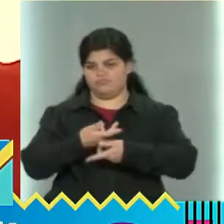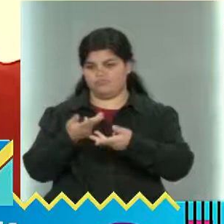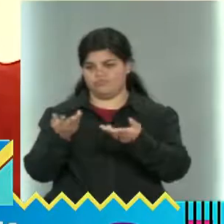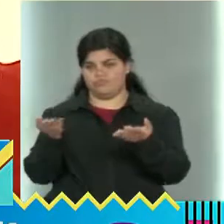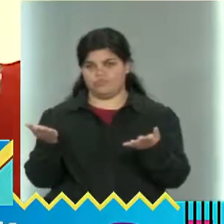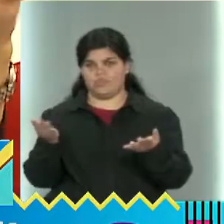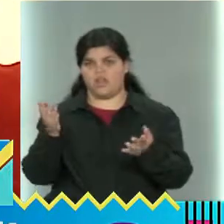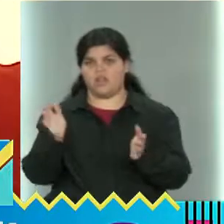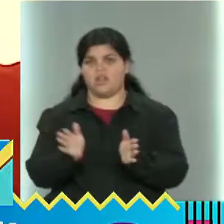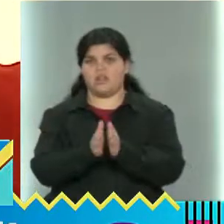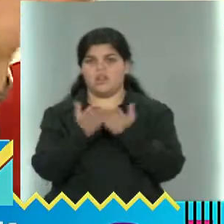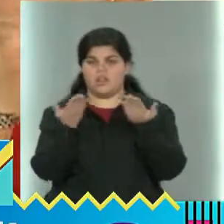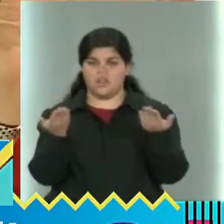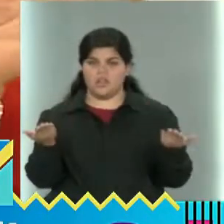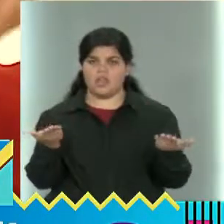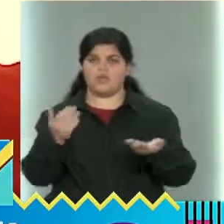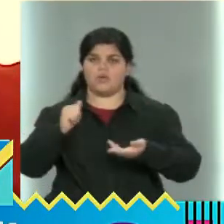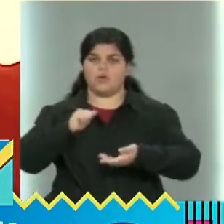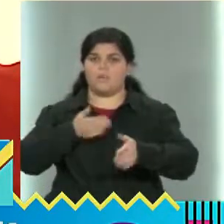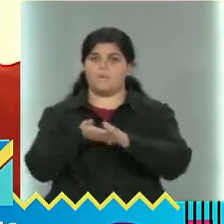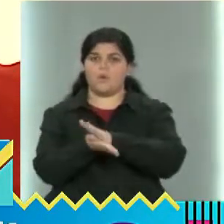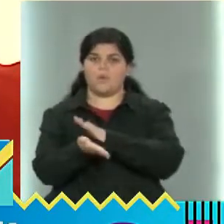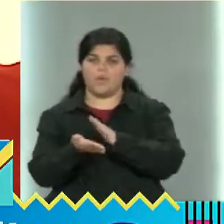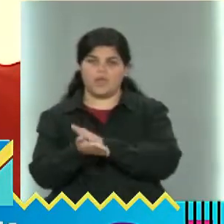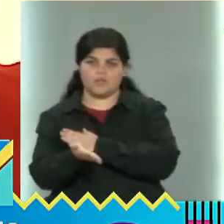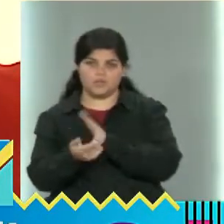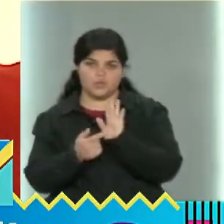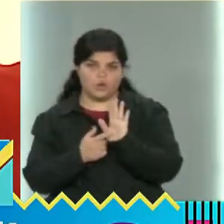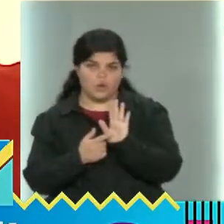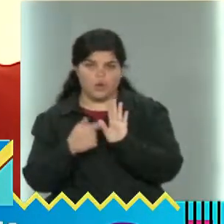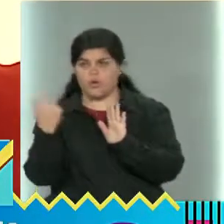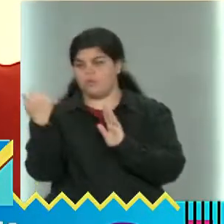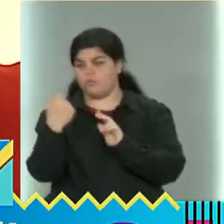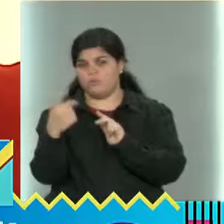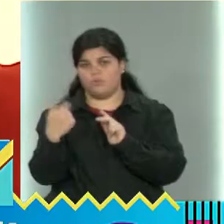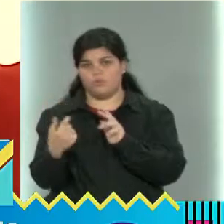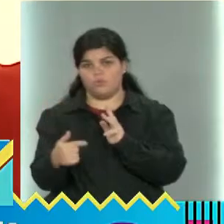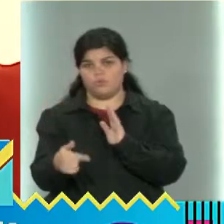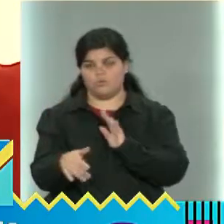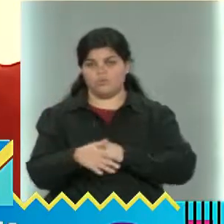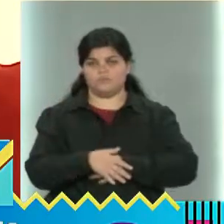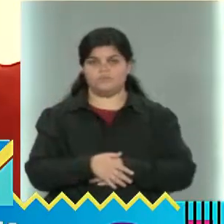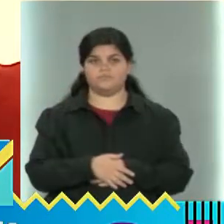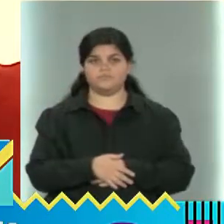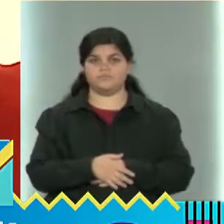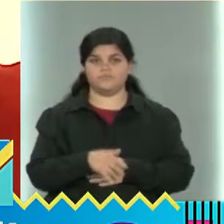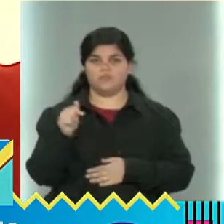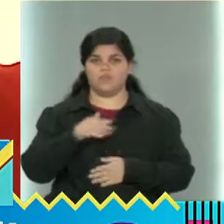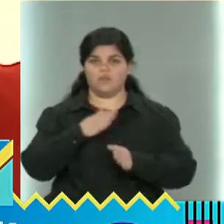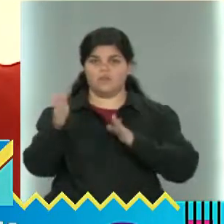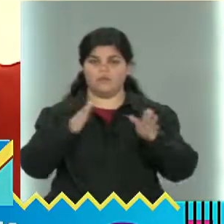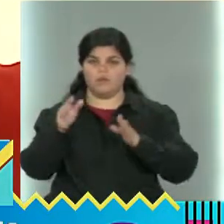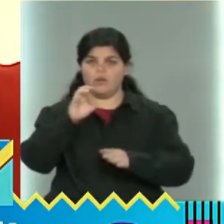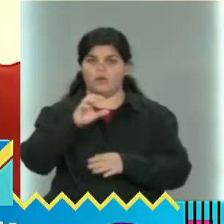de libros y publicaciones que abordan muchos temas muy diferentes. Y viajando por el país, en cada provincia está